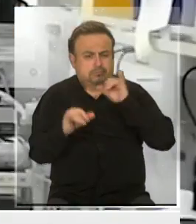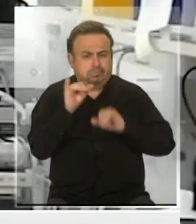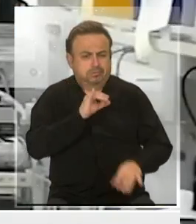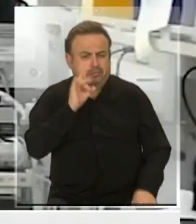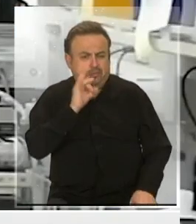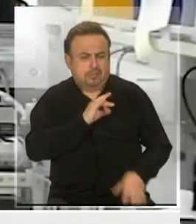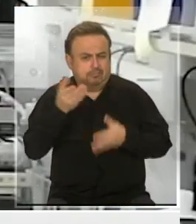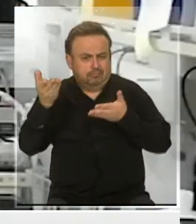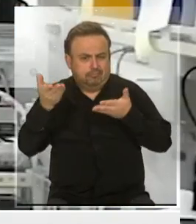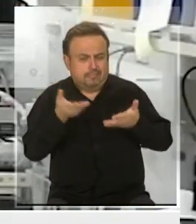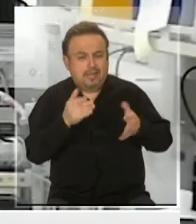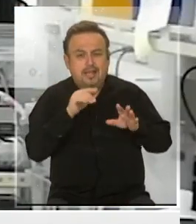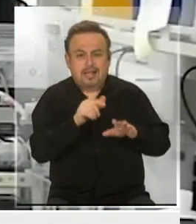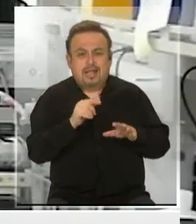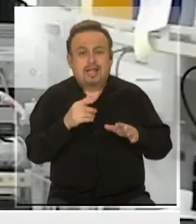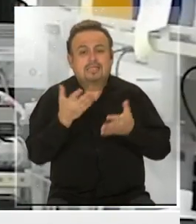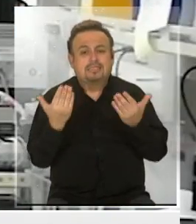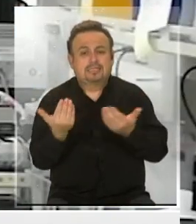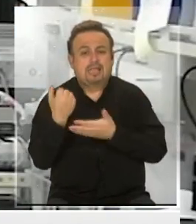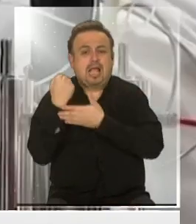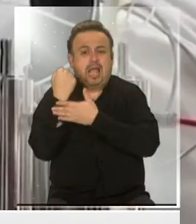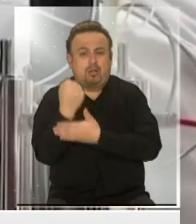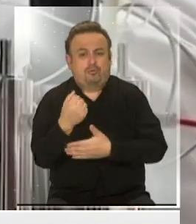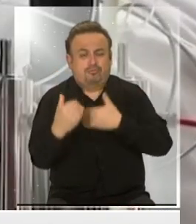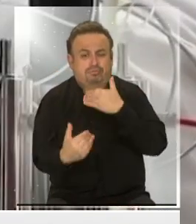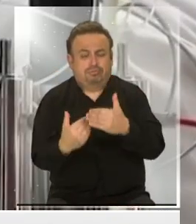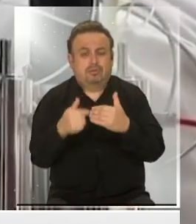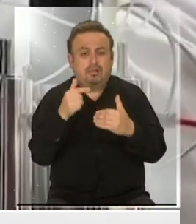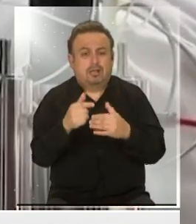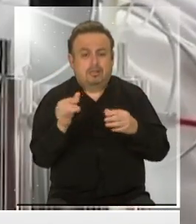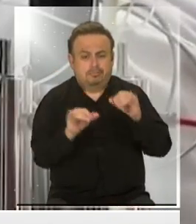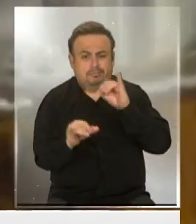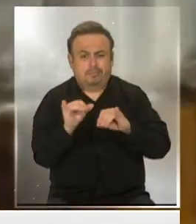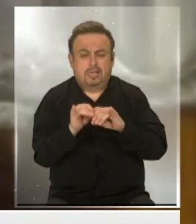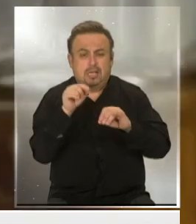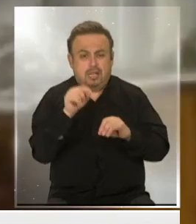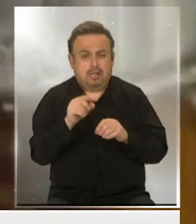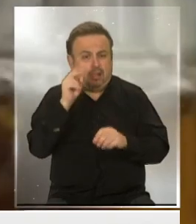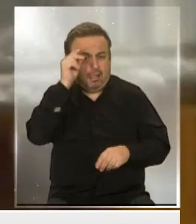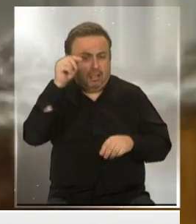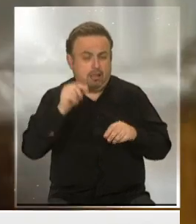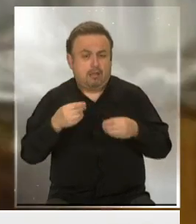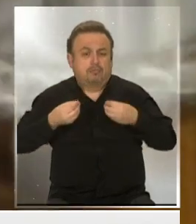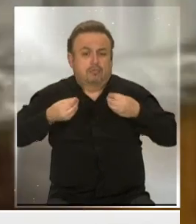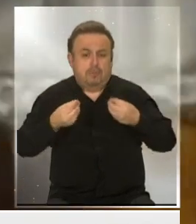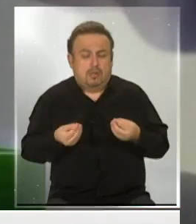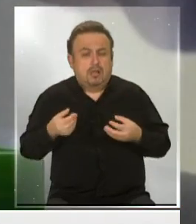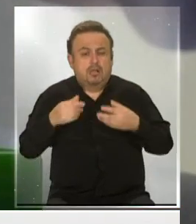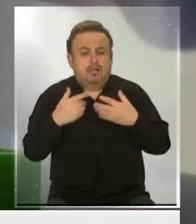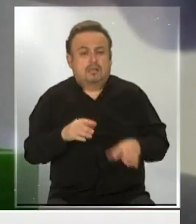exportación que requiere ayuda para avanzar. Una formulación cuyo creador ofrece